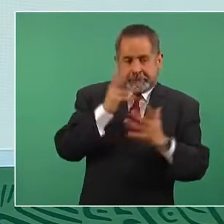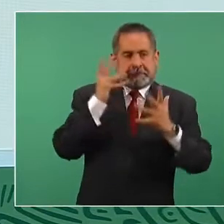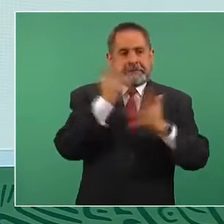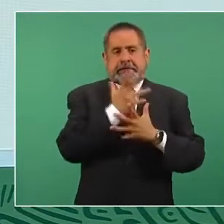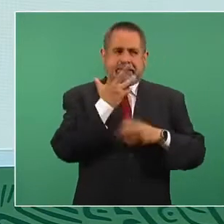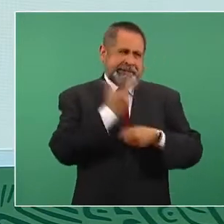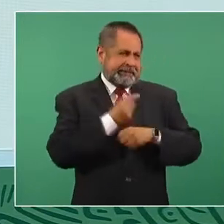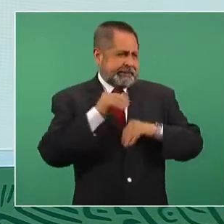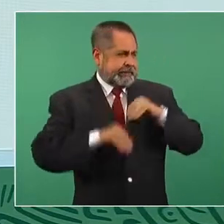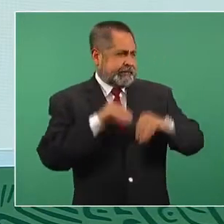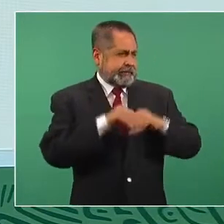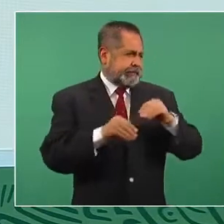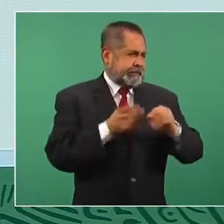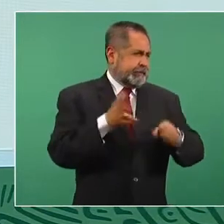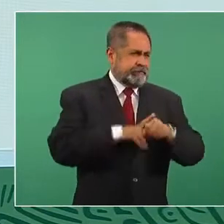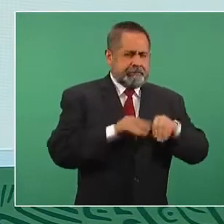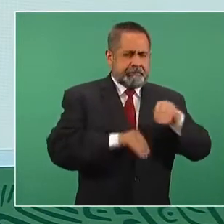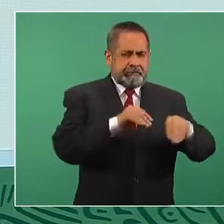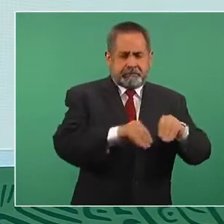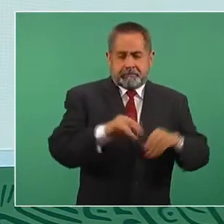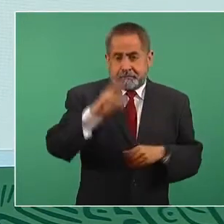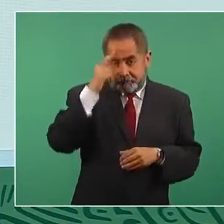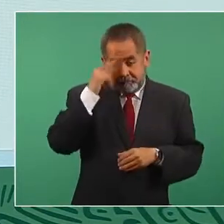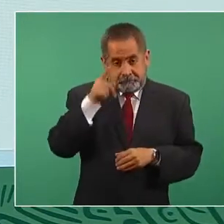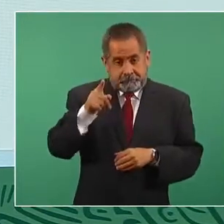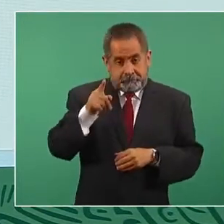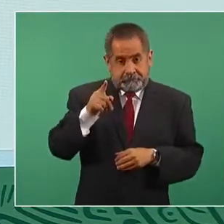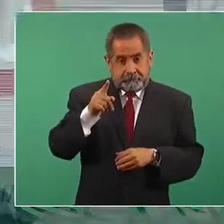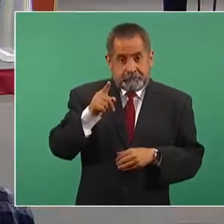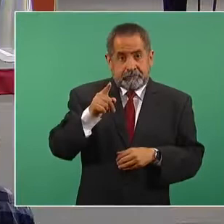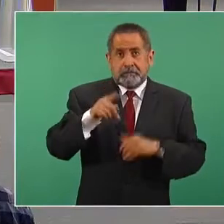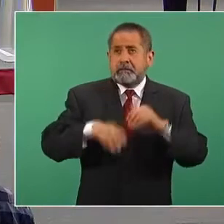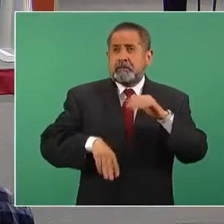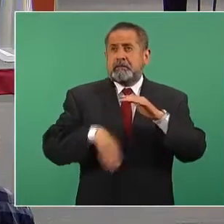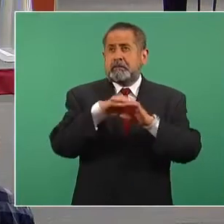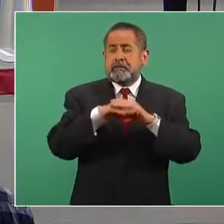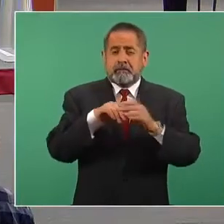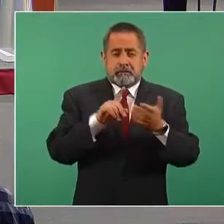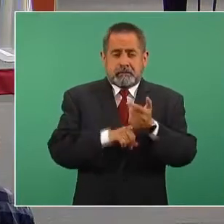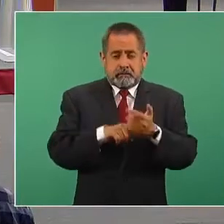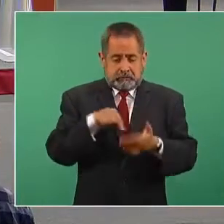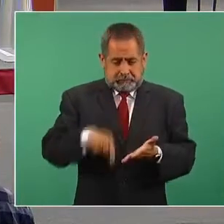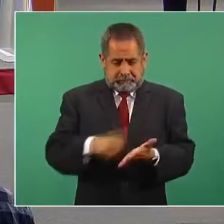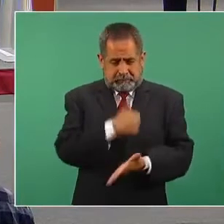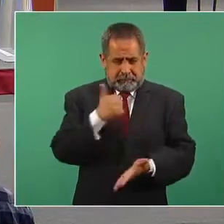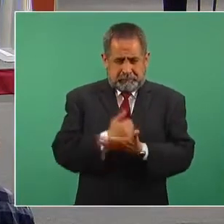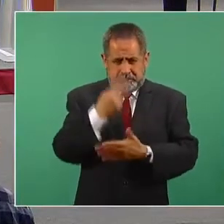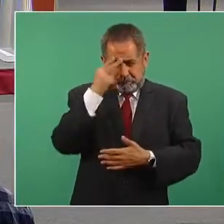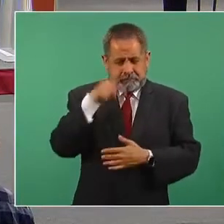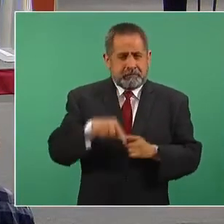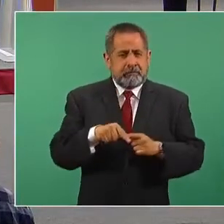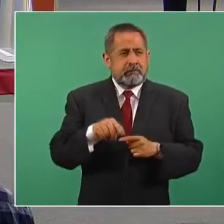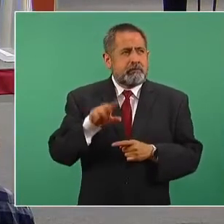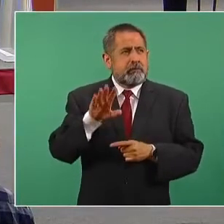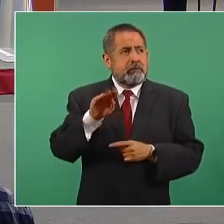Acuérdense que estando aquí llegamos a estar en la Ciudad de México